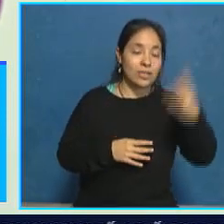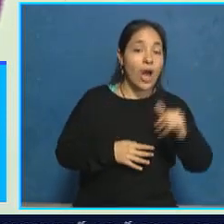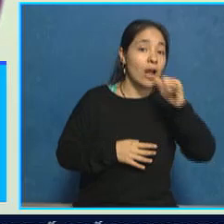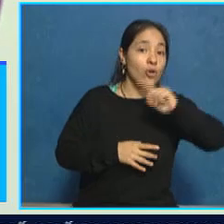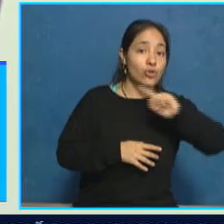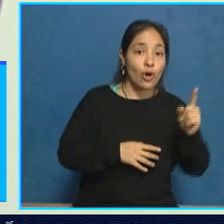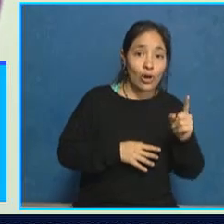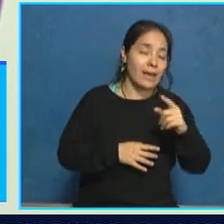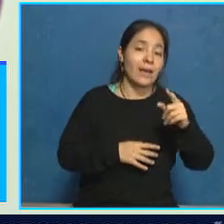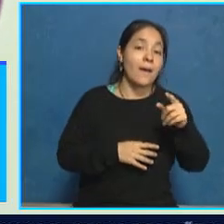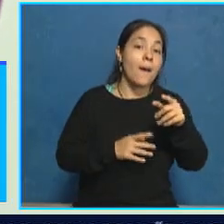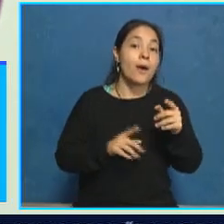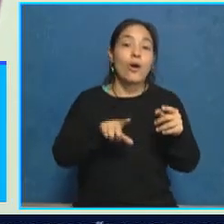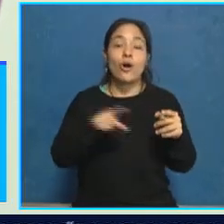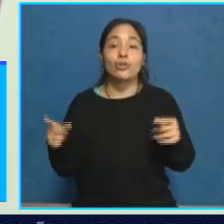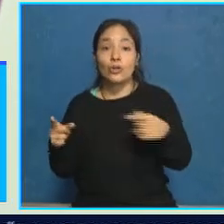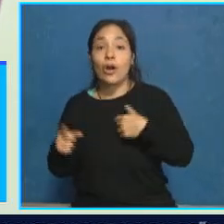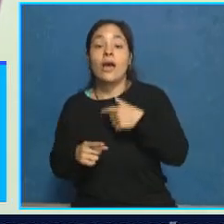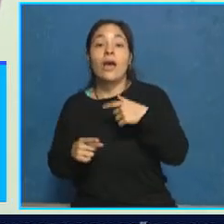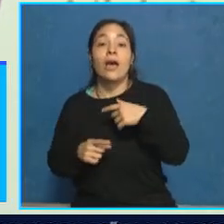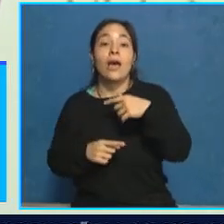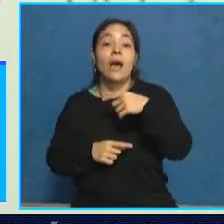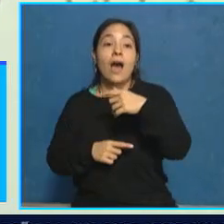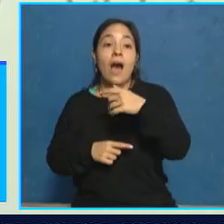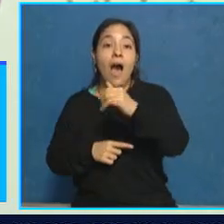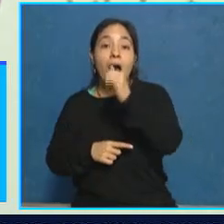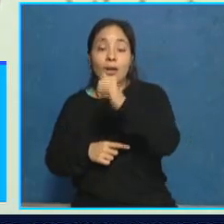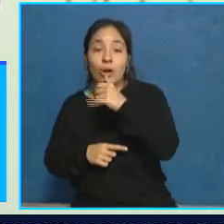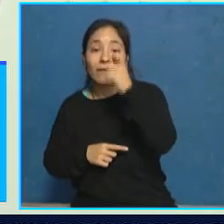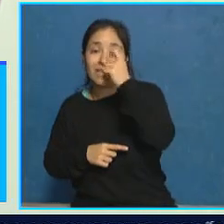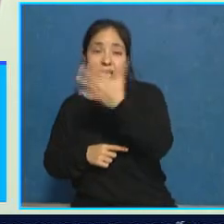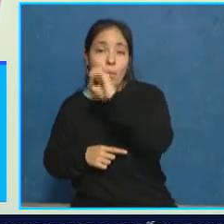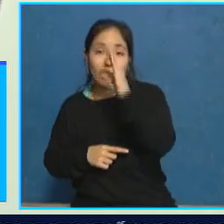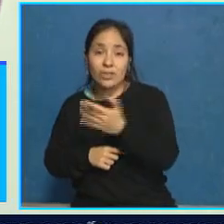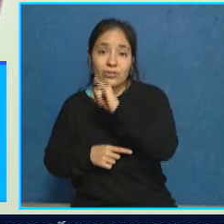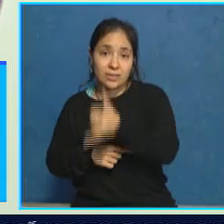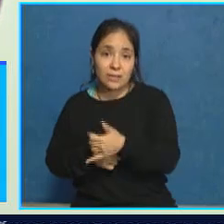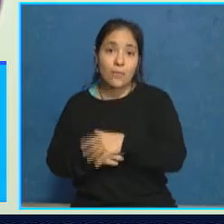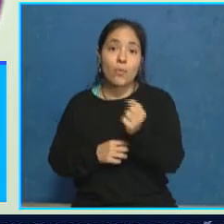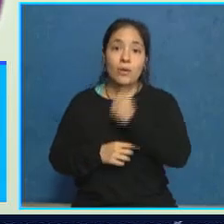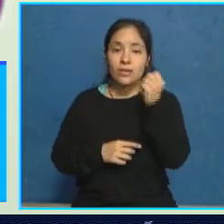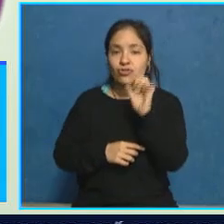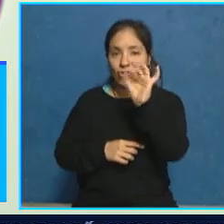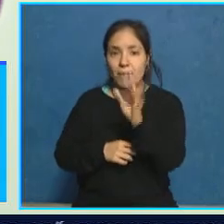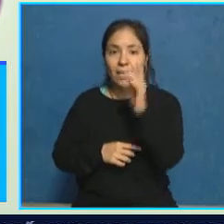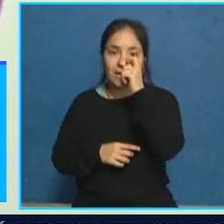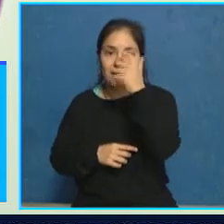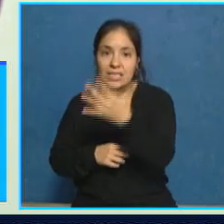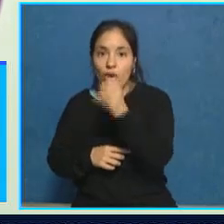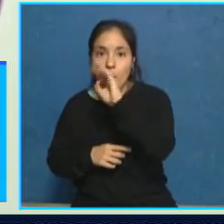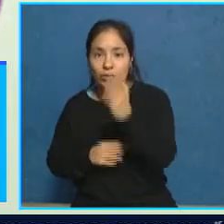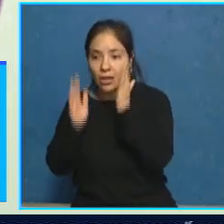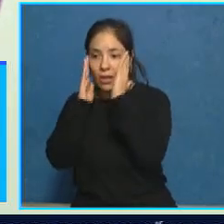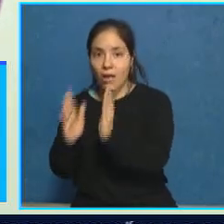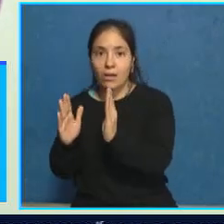alcohol. ¿Dónde vas a trabajar? ¿Qué es lo lógico? Que trabajara sobre el 75, no sobre el 25. Eso sería lo lógico.